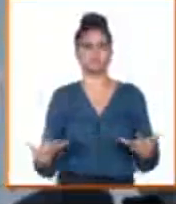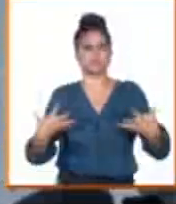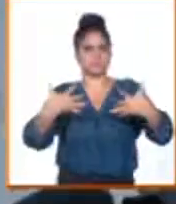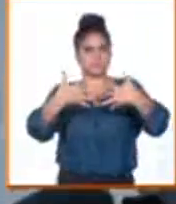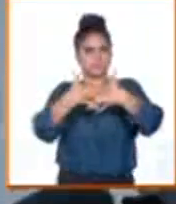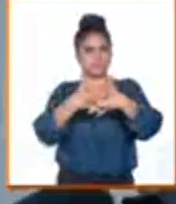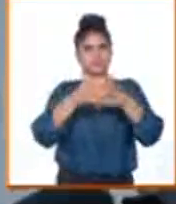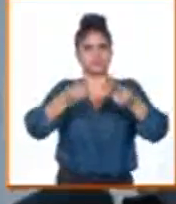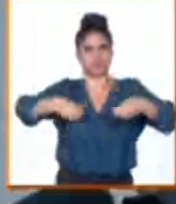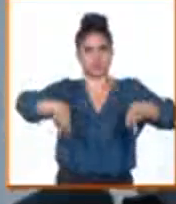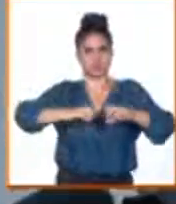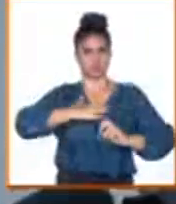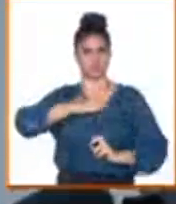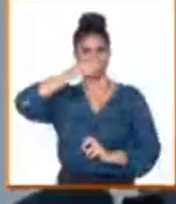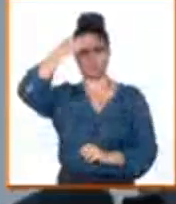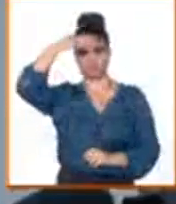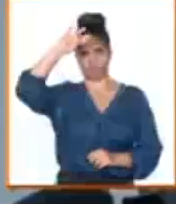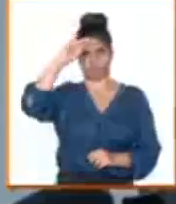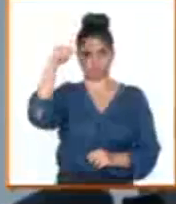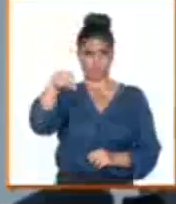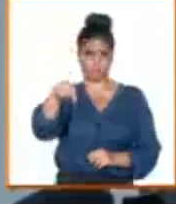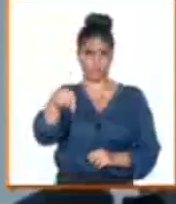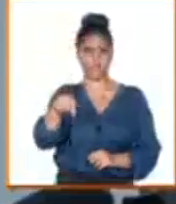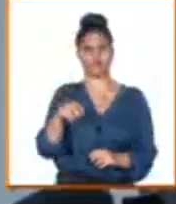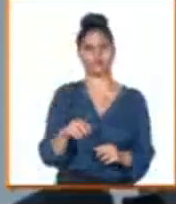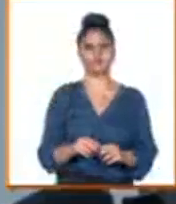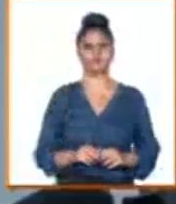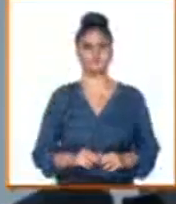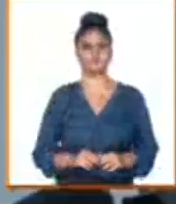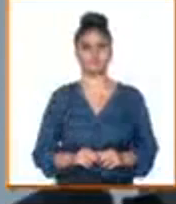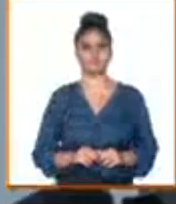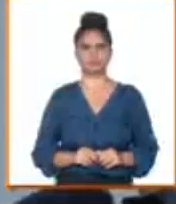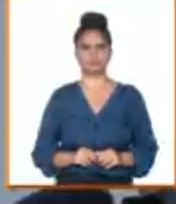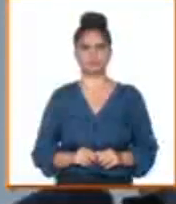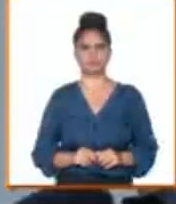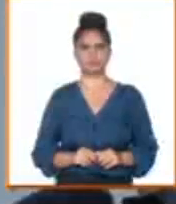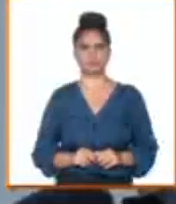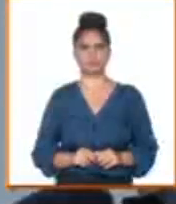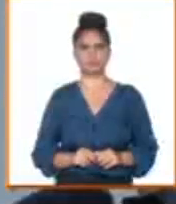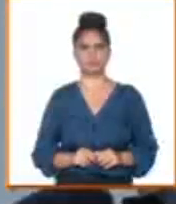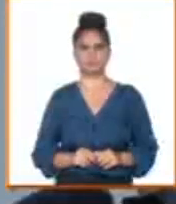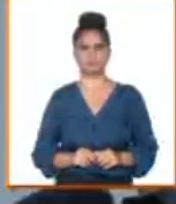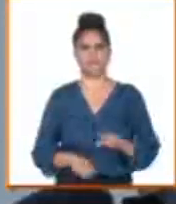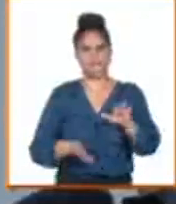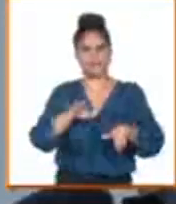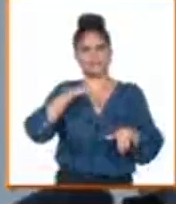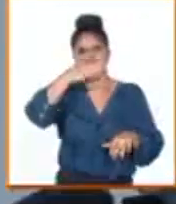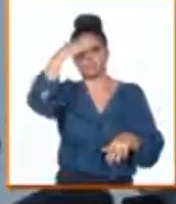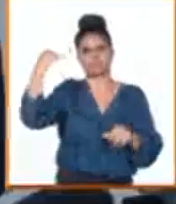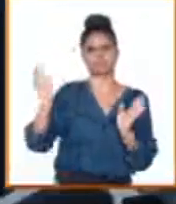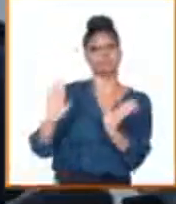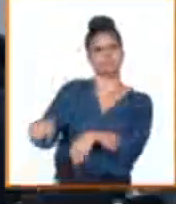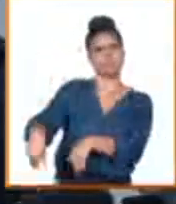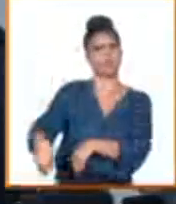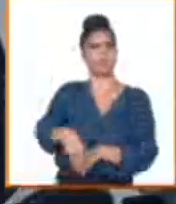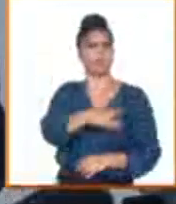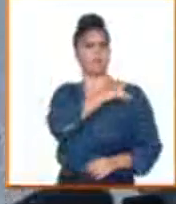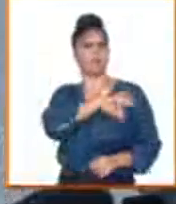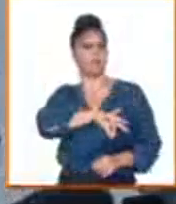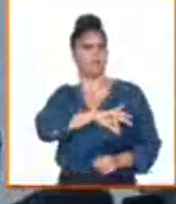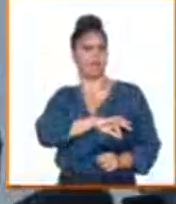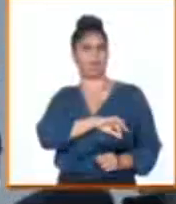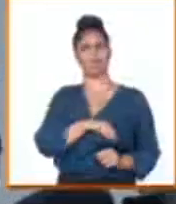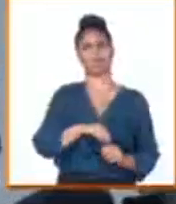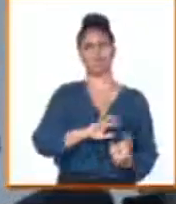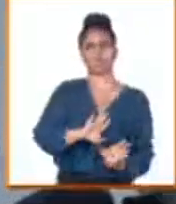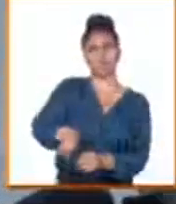la Cuba de hoy en un ámbito que no siempre se le ha dado la importancia que requiere y que ha estado influido por, a